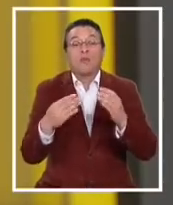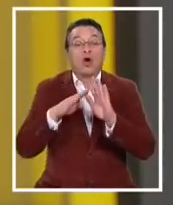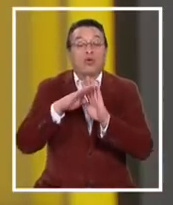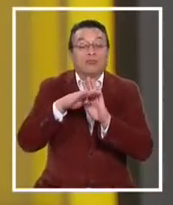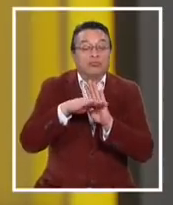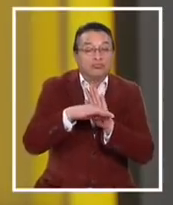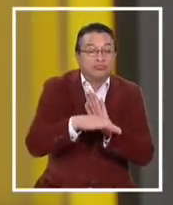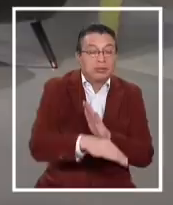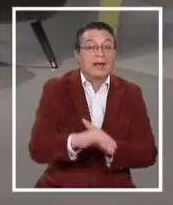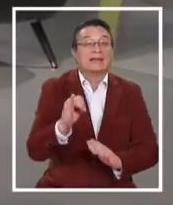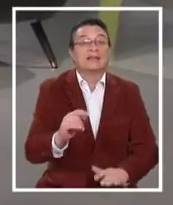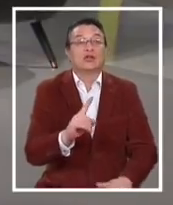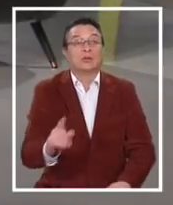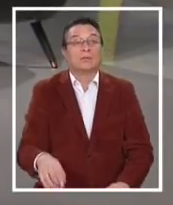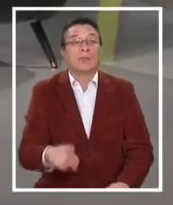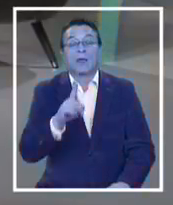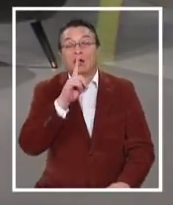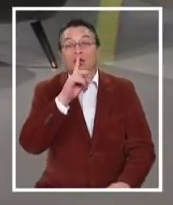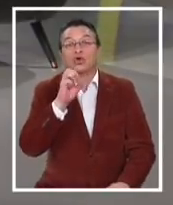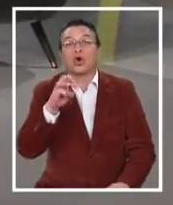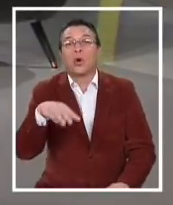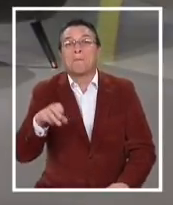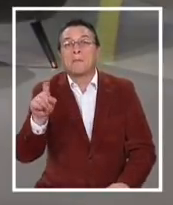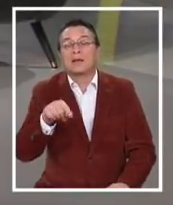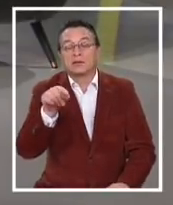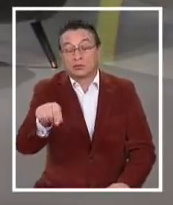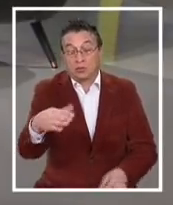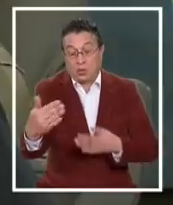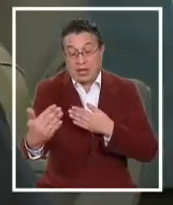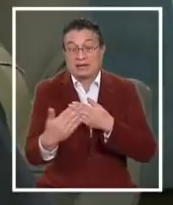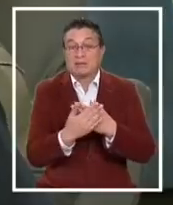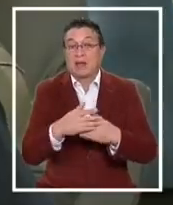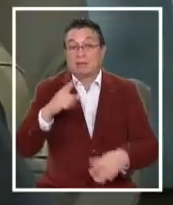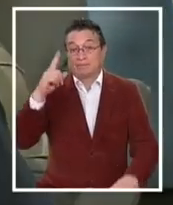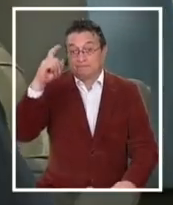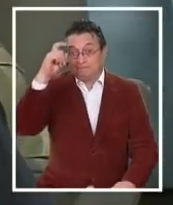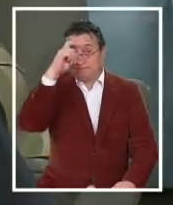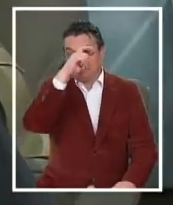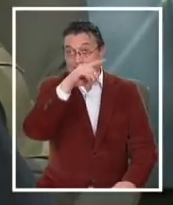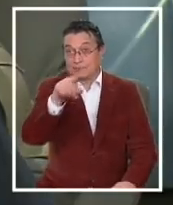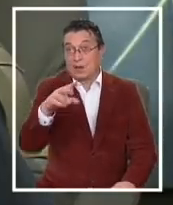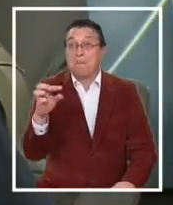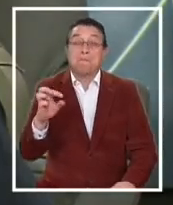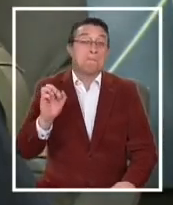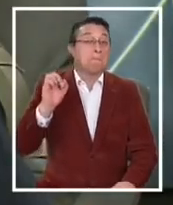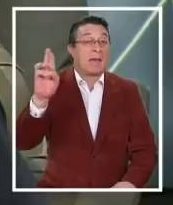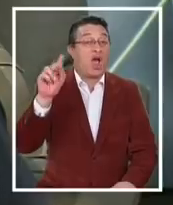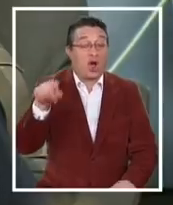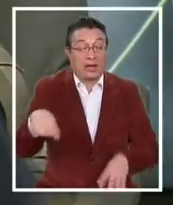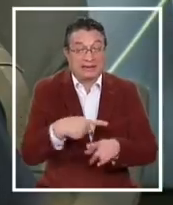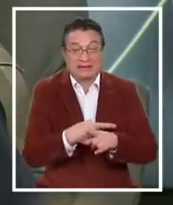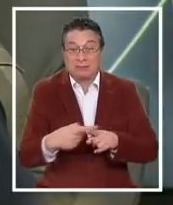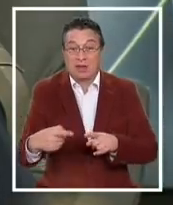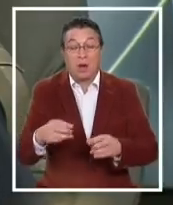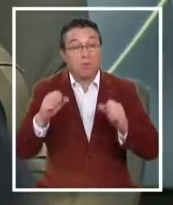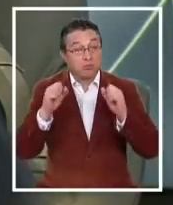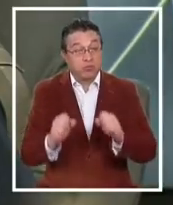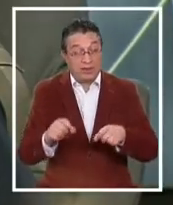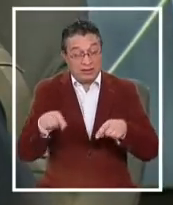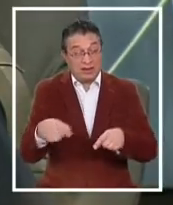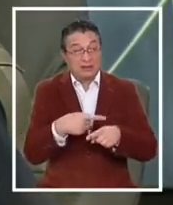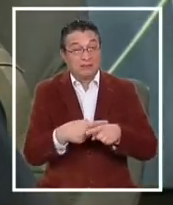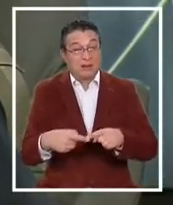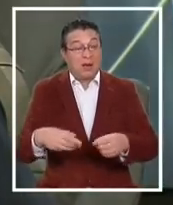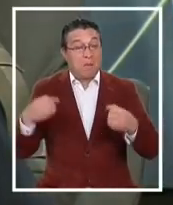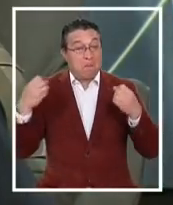cayendo los casos. Tomás, se nos viene una semana crítica, tal vez la peor semana. ¿Podemos en esta semana